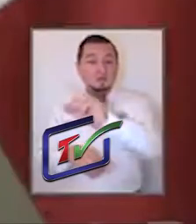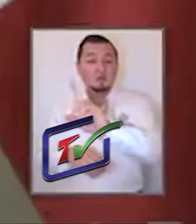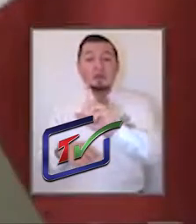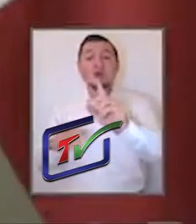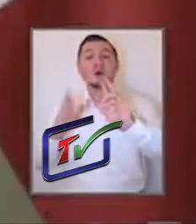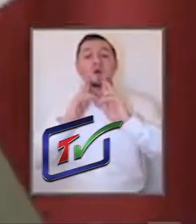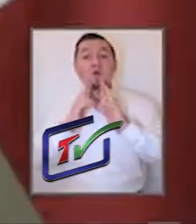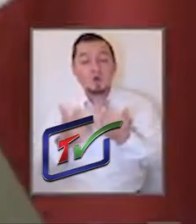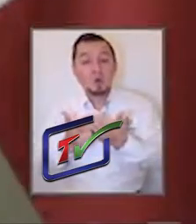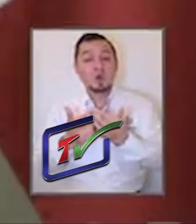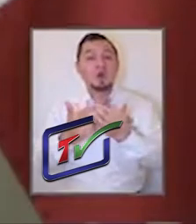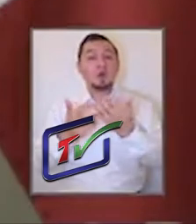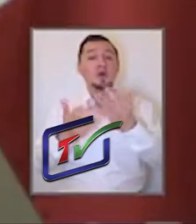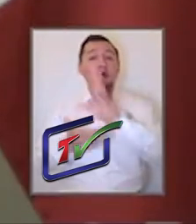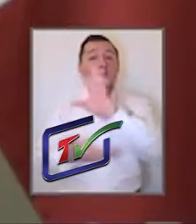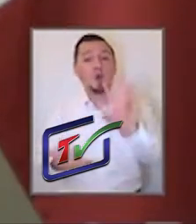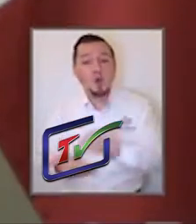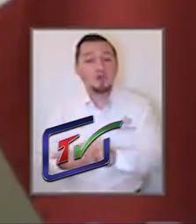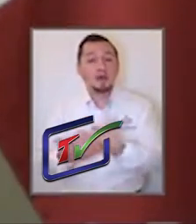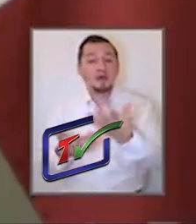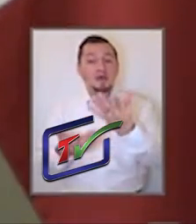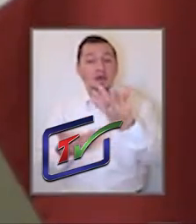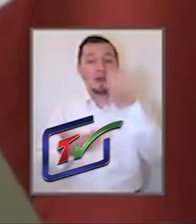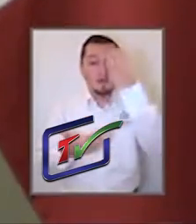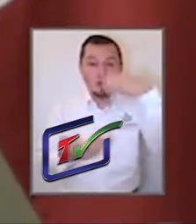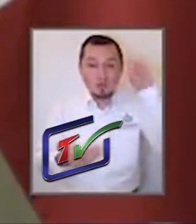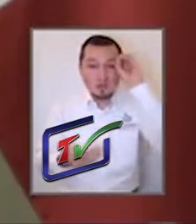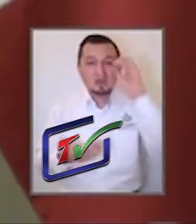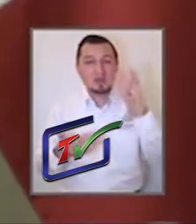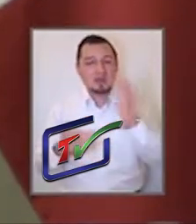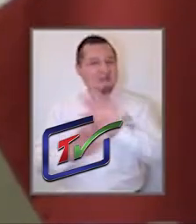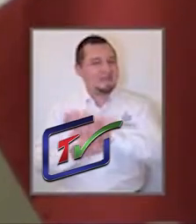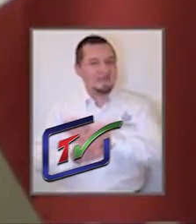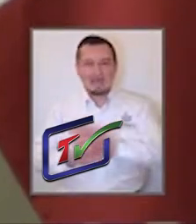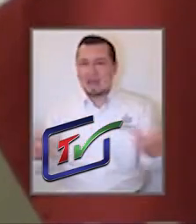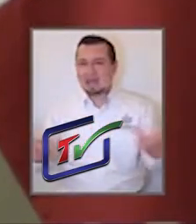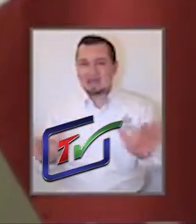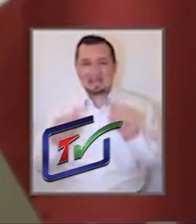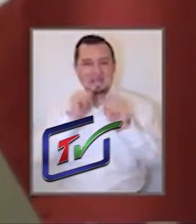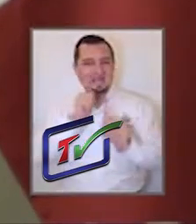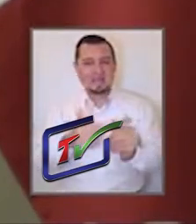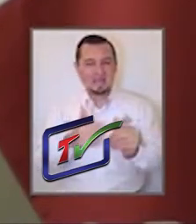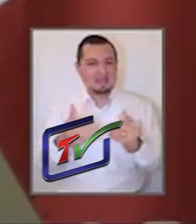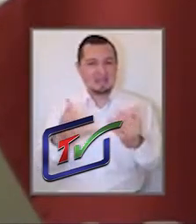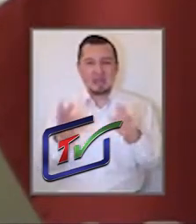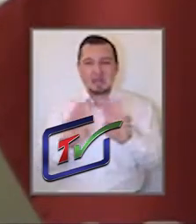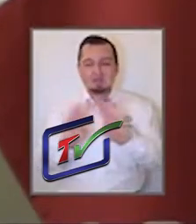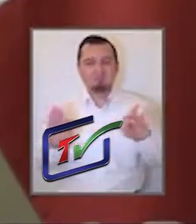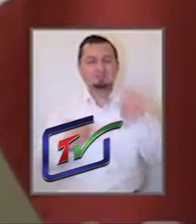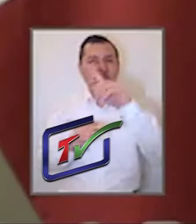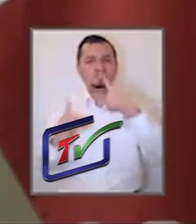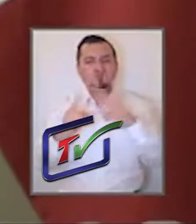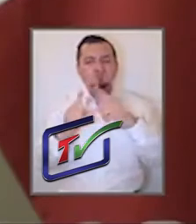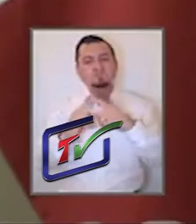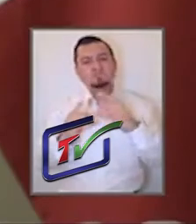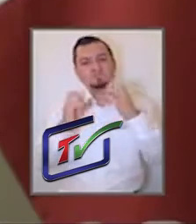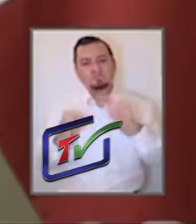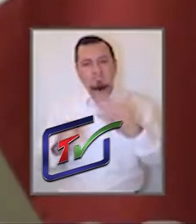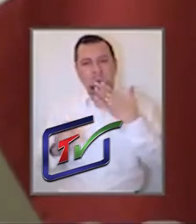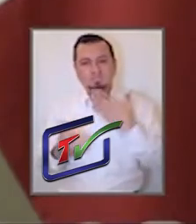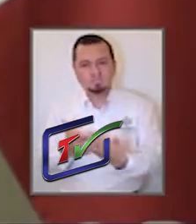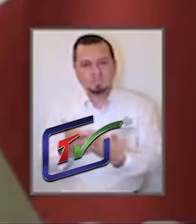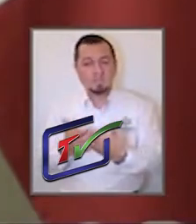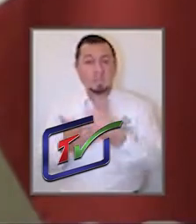habrá misas, no habrá celebraciones de bodas, bautizos, nada. La cooperación de las iglesias ha